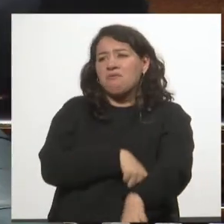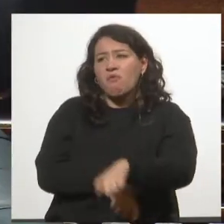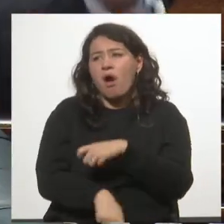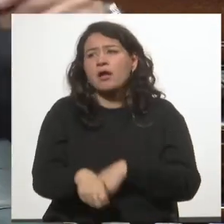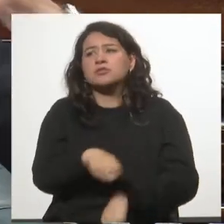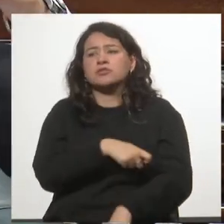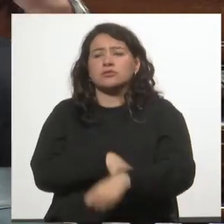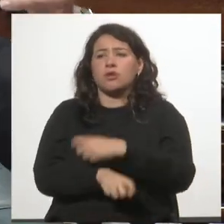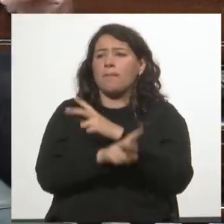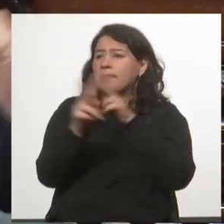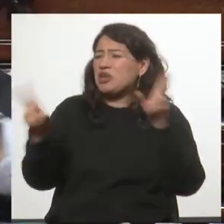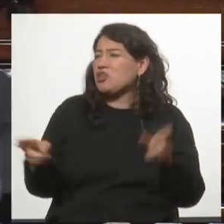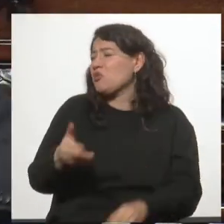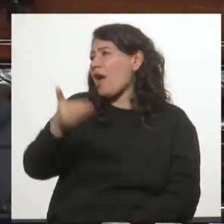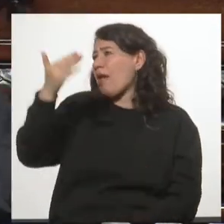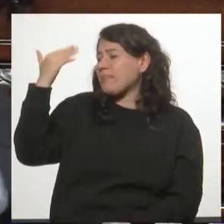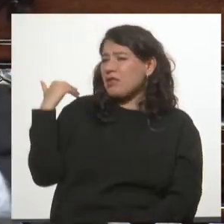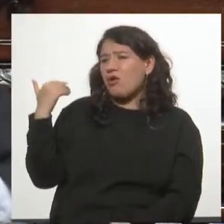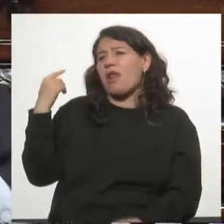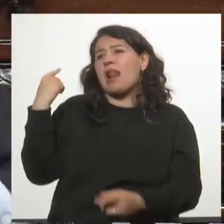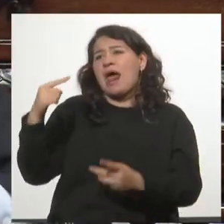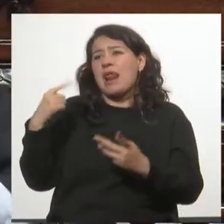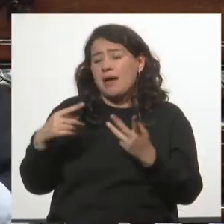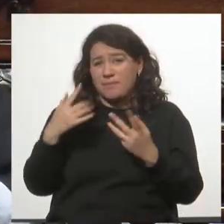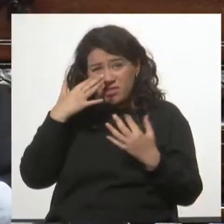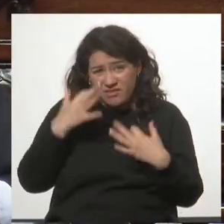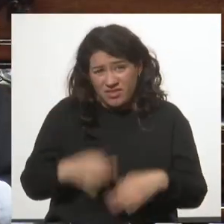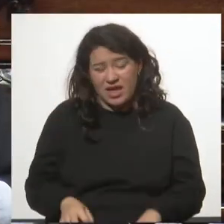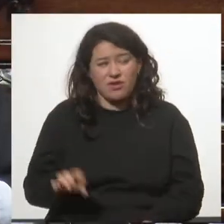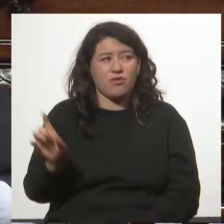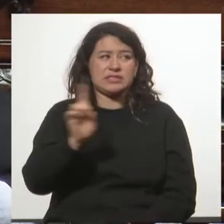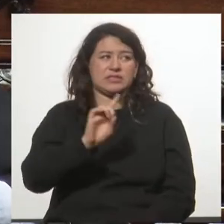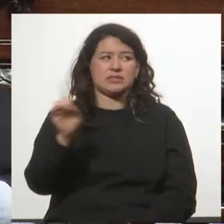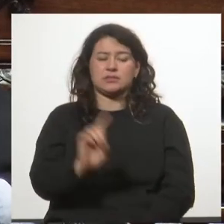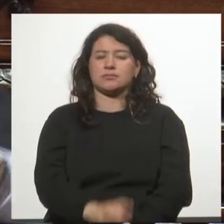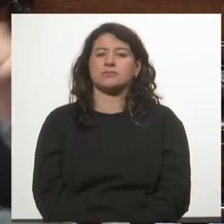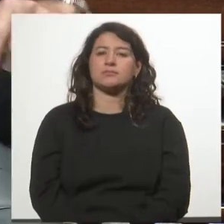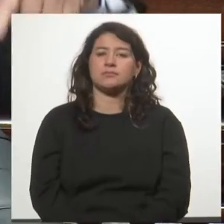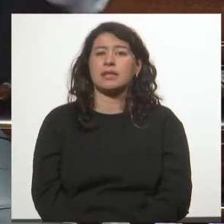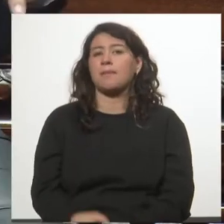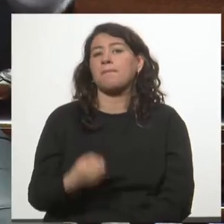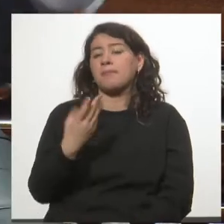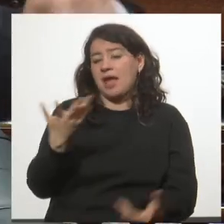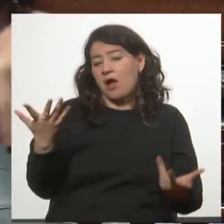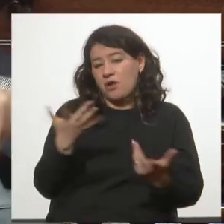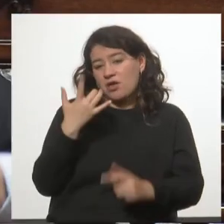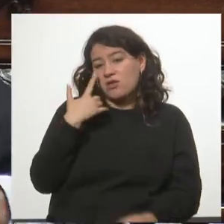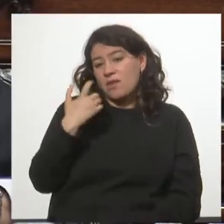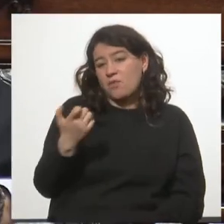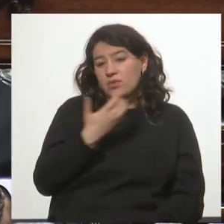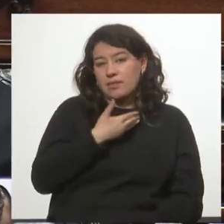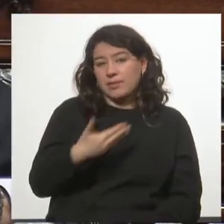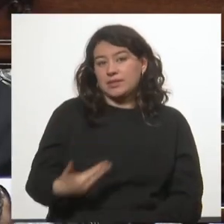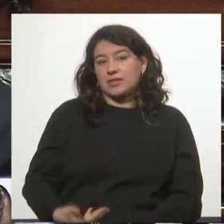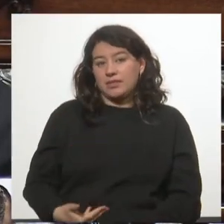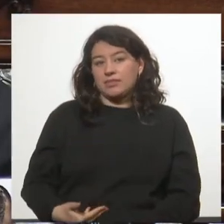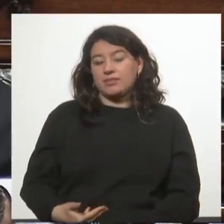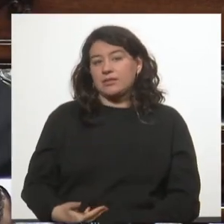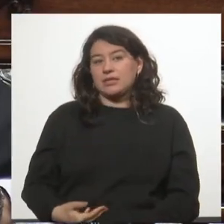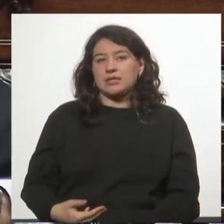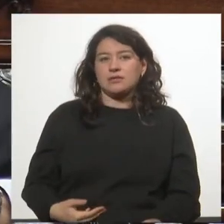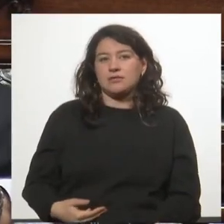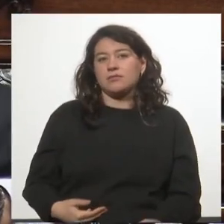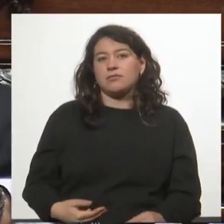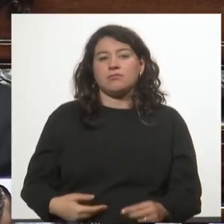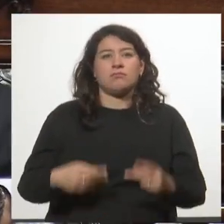período anterior etcétera etcétera y no era verdad porque ahora lo vemos al presidente corriendo por